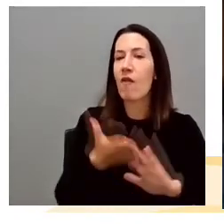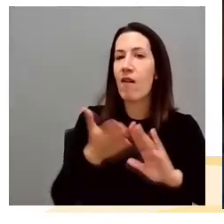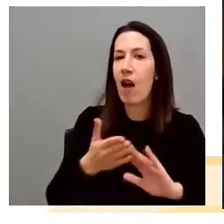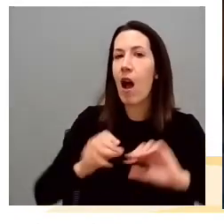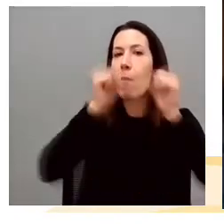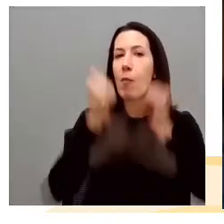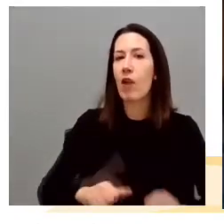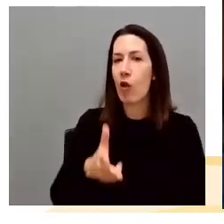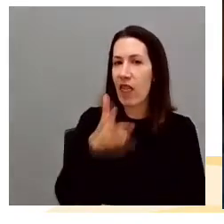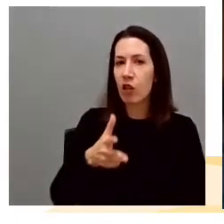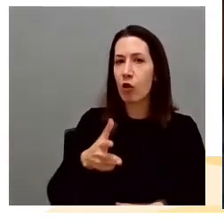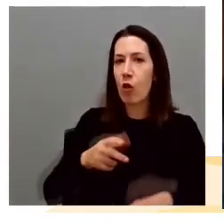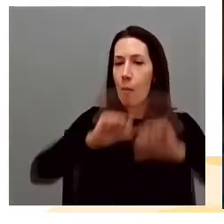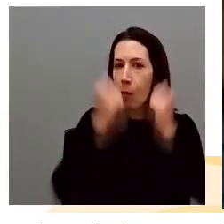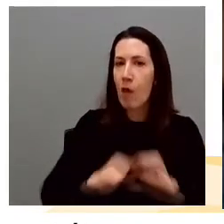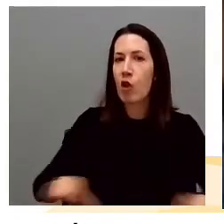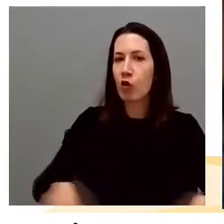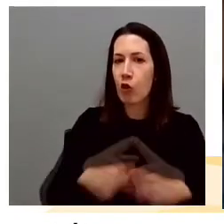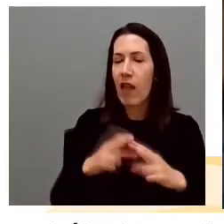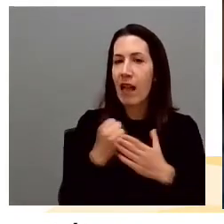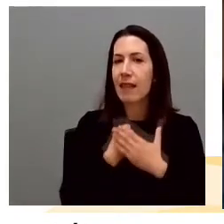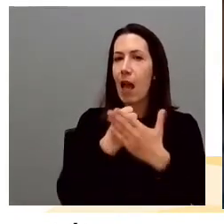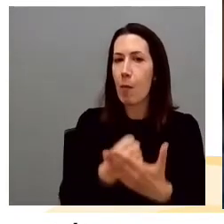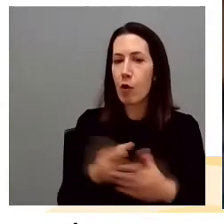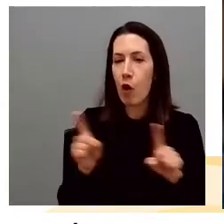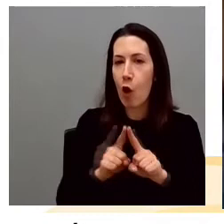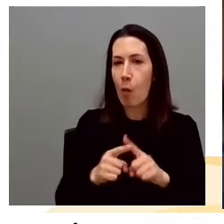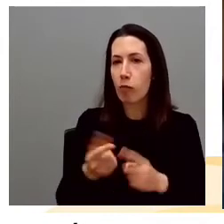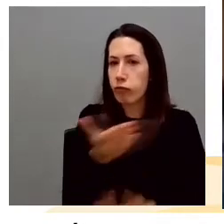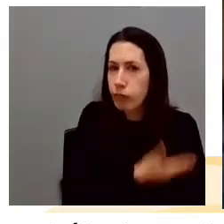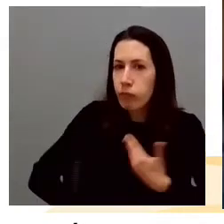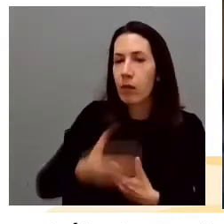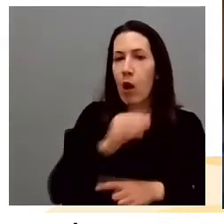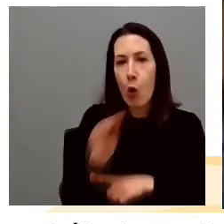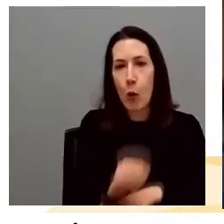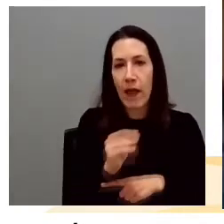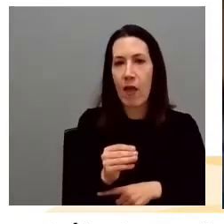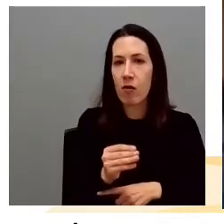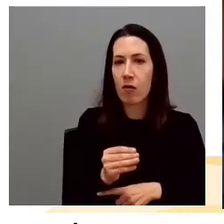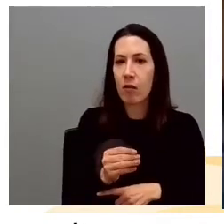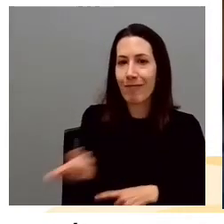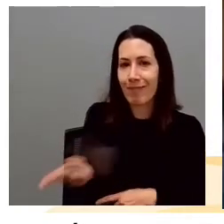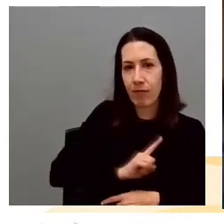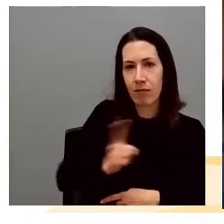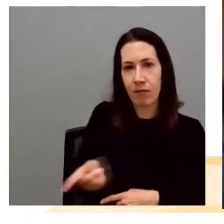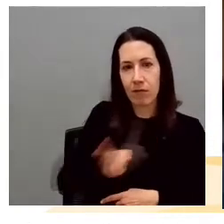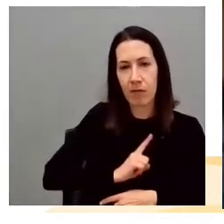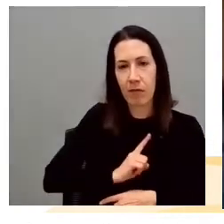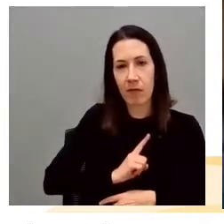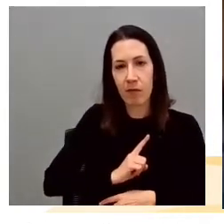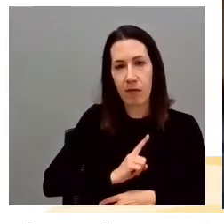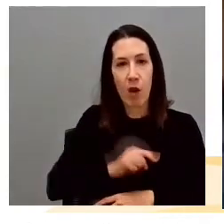modelo social y un modelo de apoyos, de interdependencia, de cuidados y ayuda mutua en